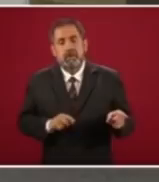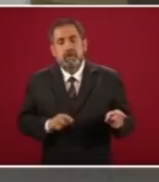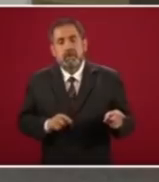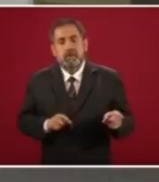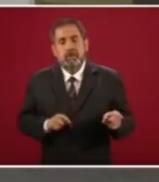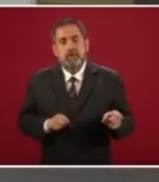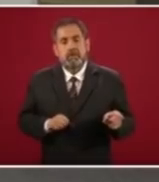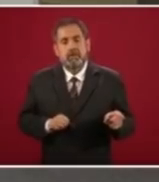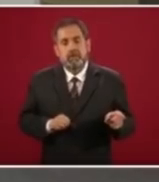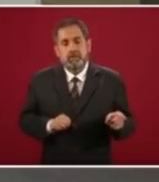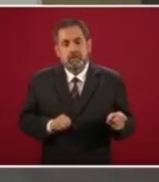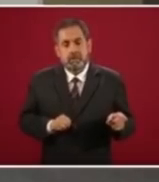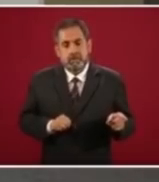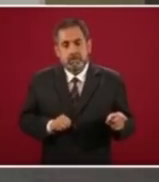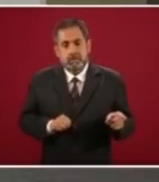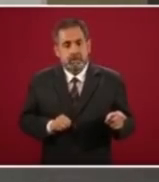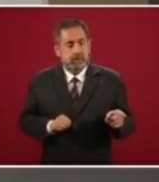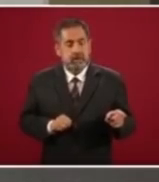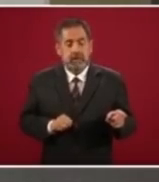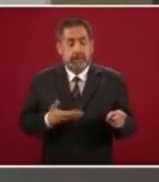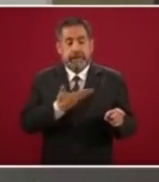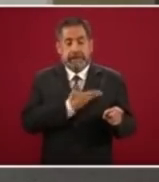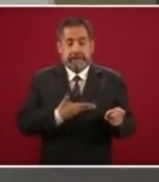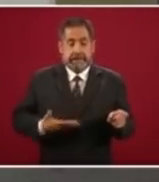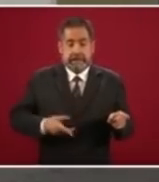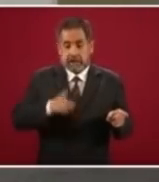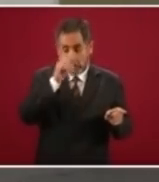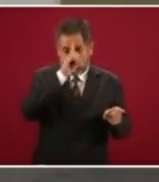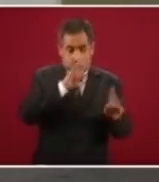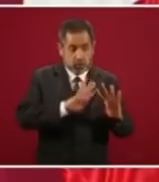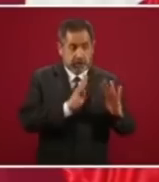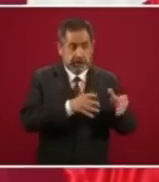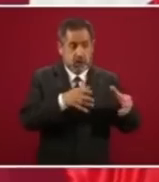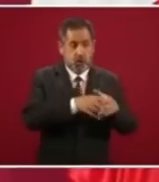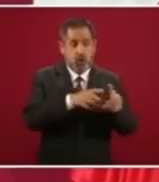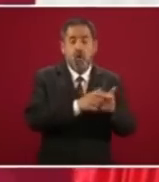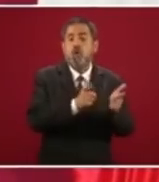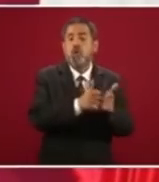el presidente del Consejo de Grupo México